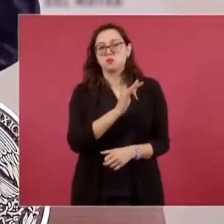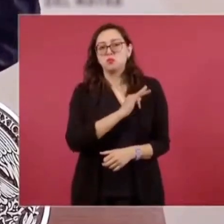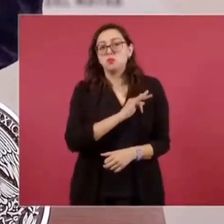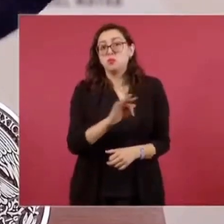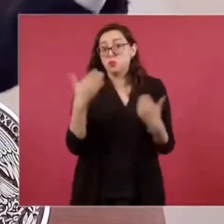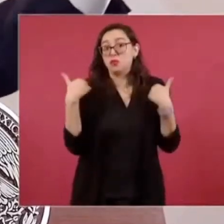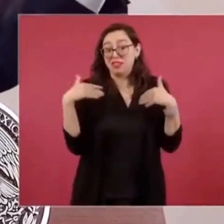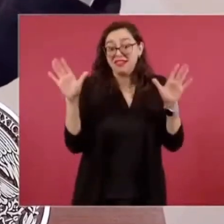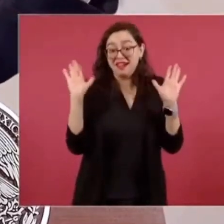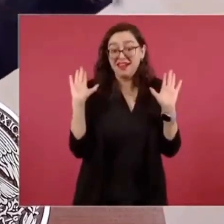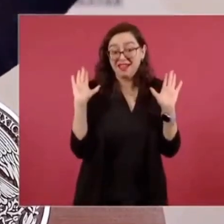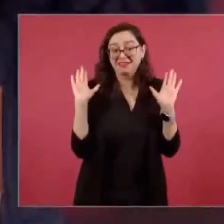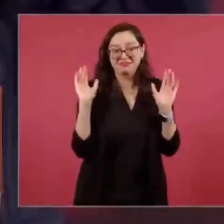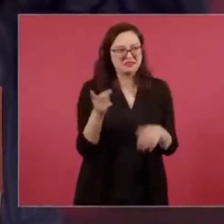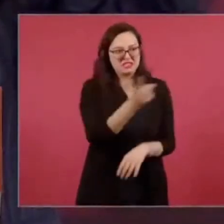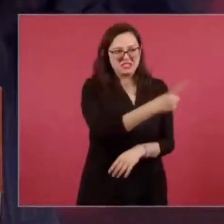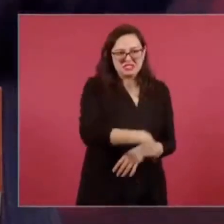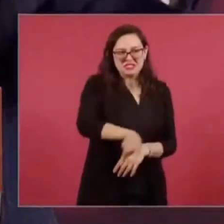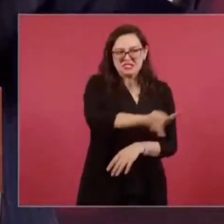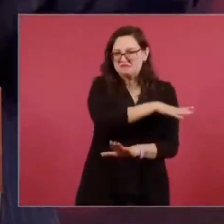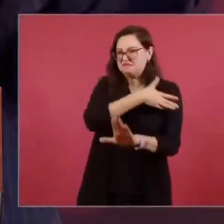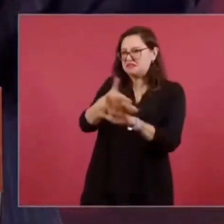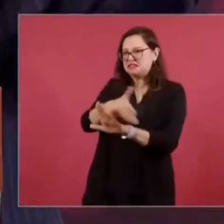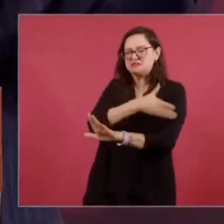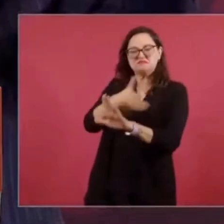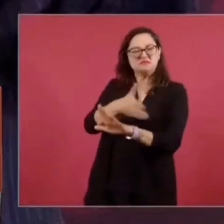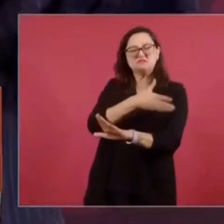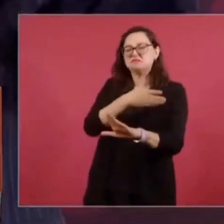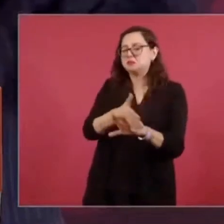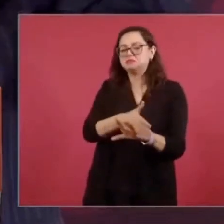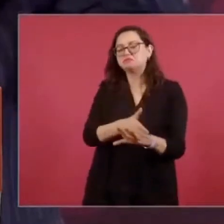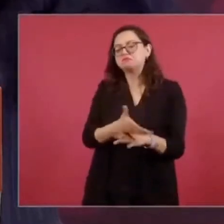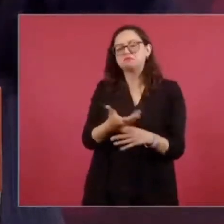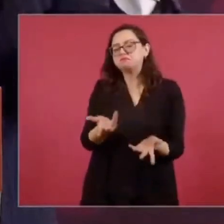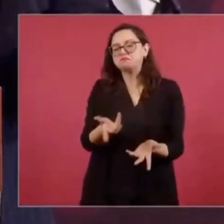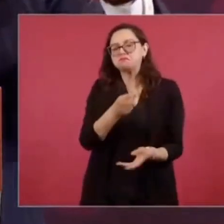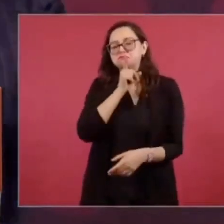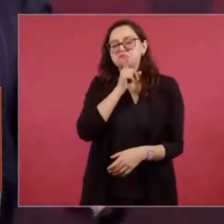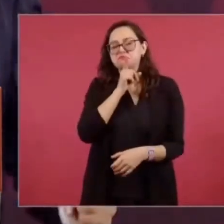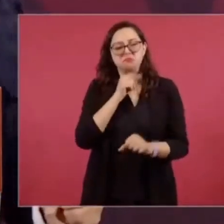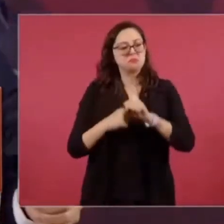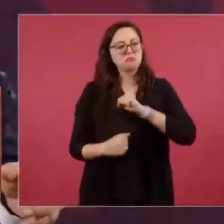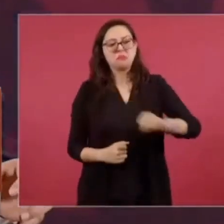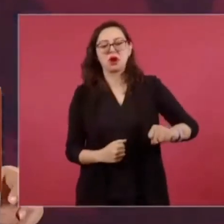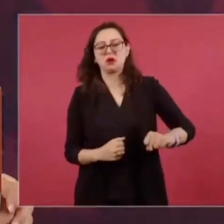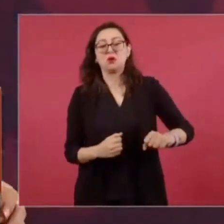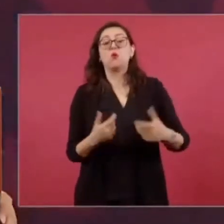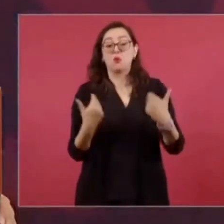de los conservadores, de la élite, de los militares